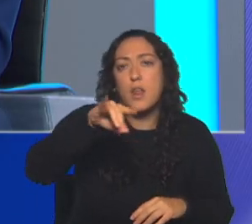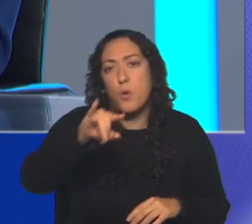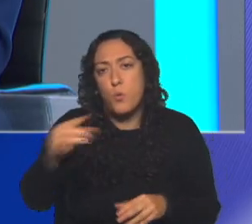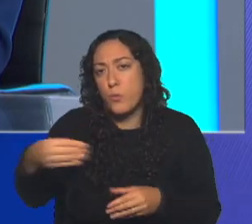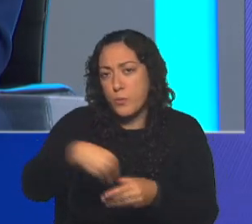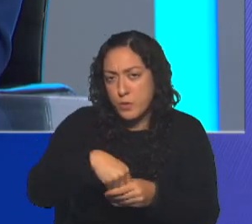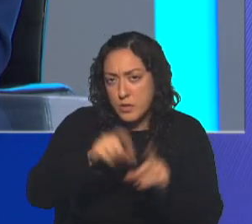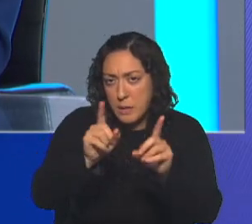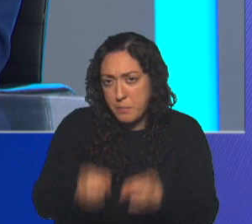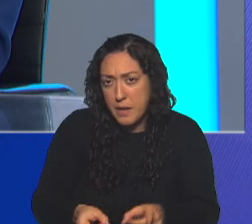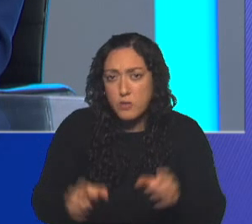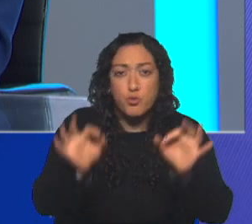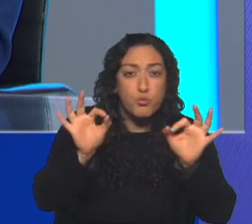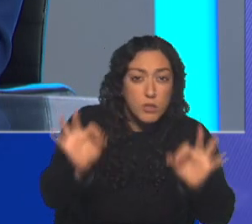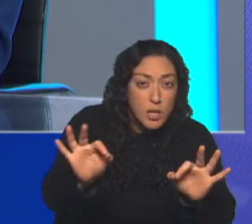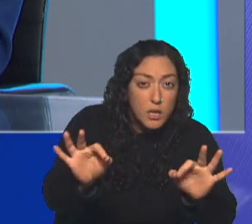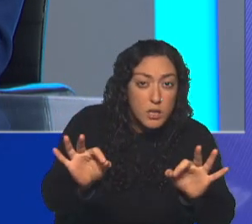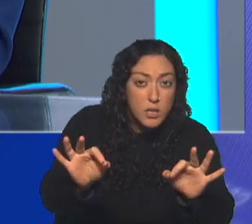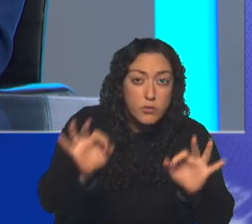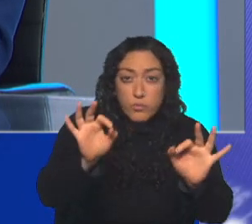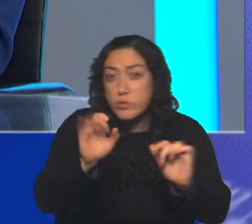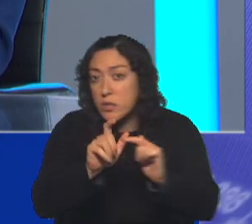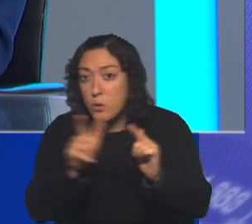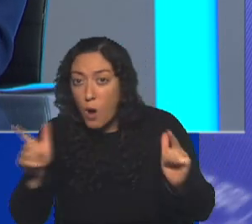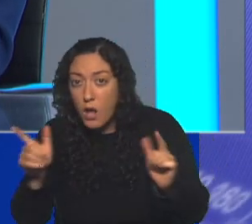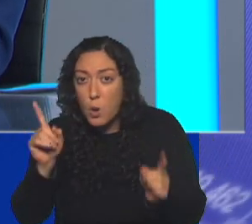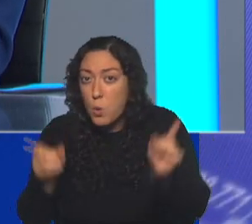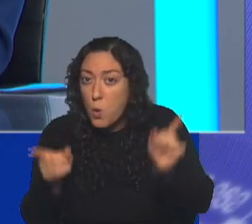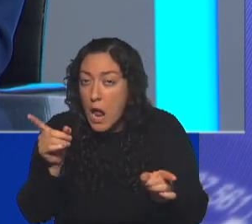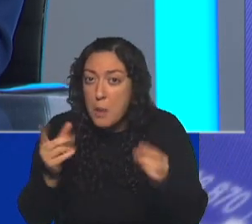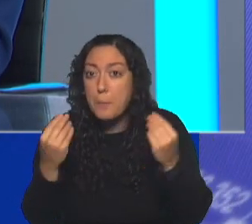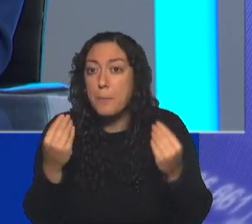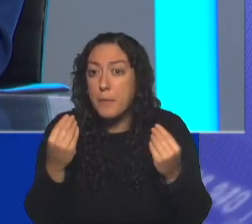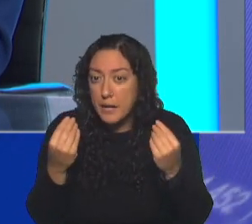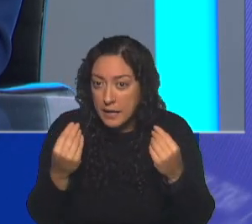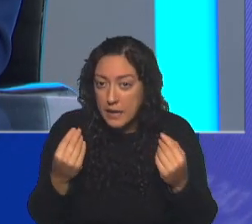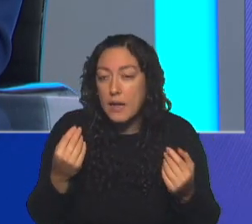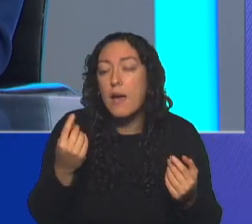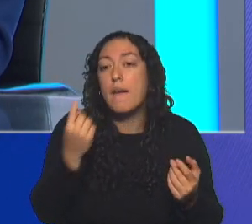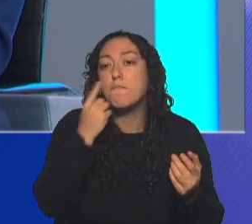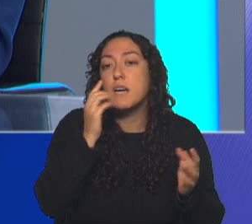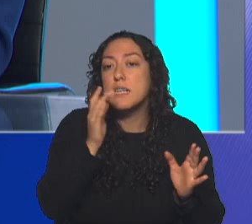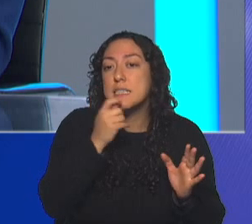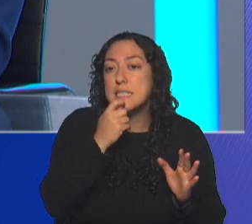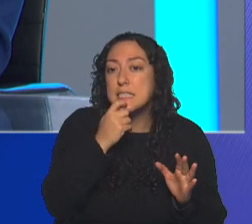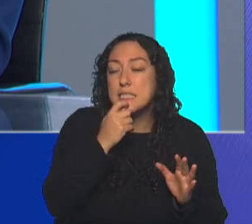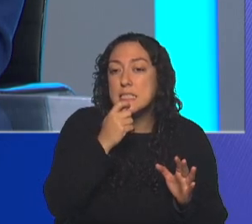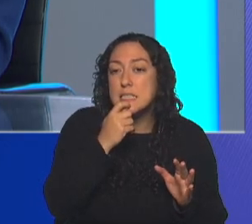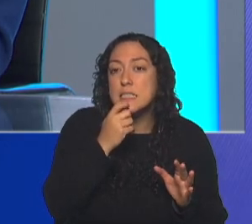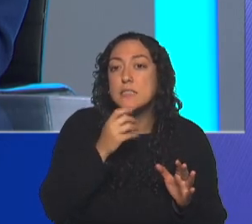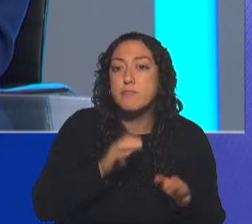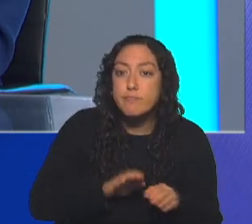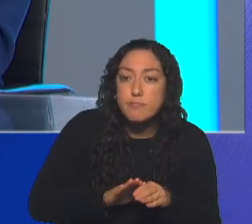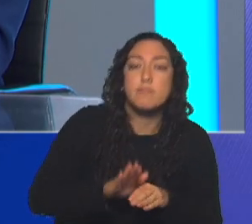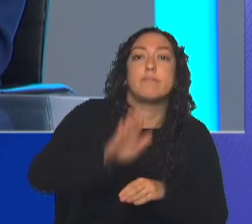fue suficiente como para que esa B corta la pata de la B corta que va para arriba y que inicia